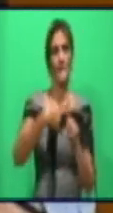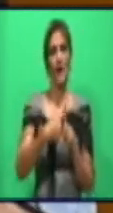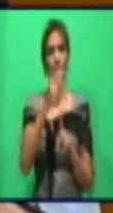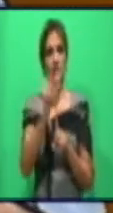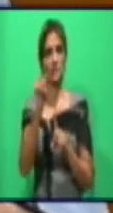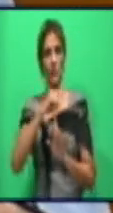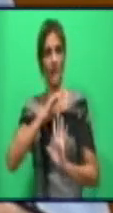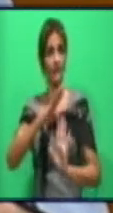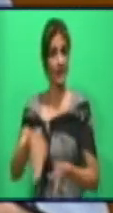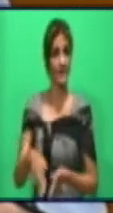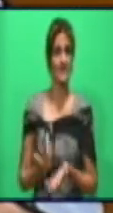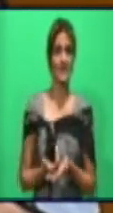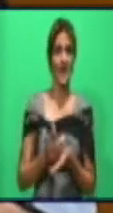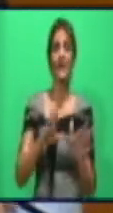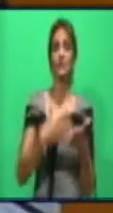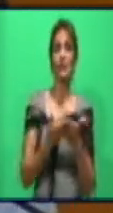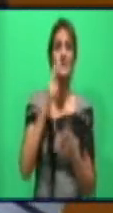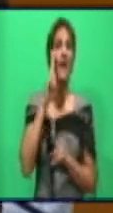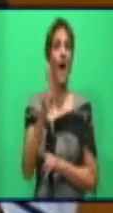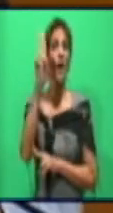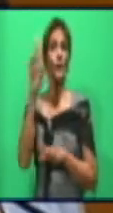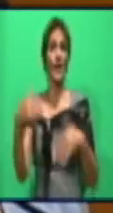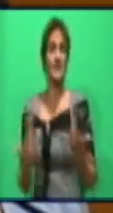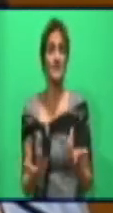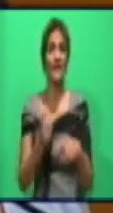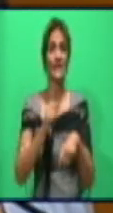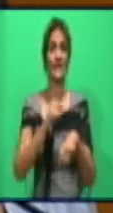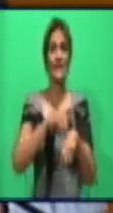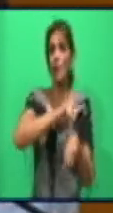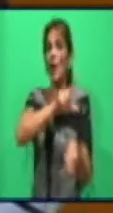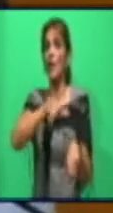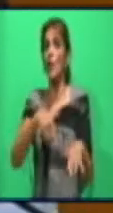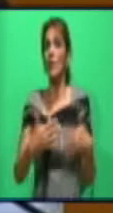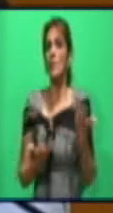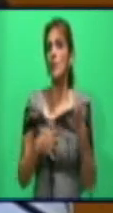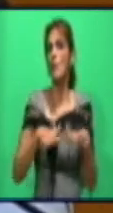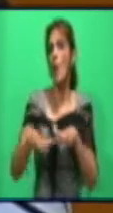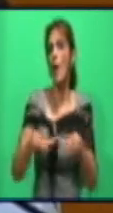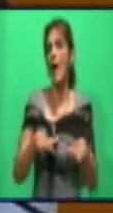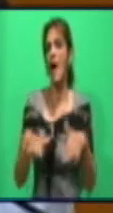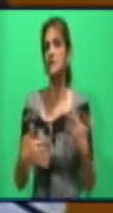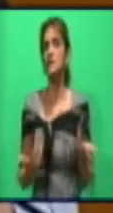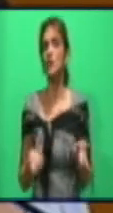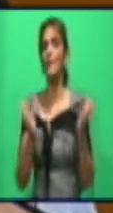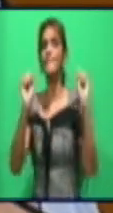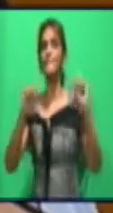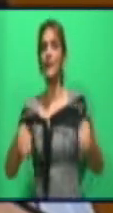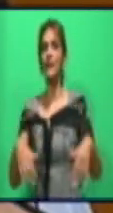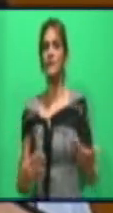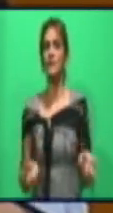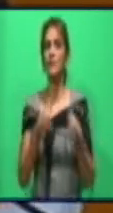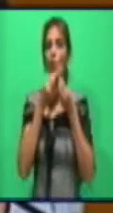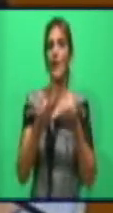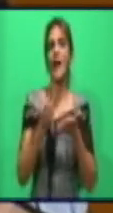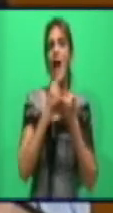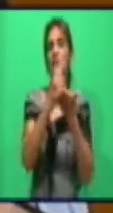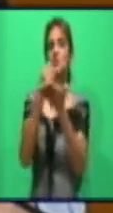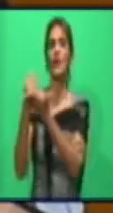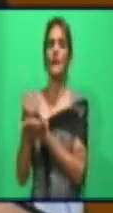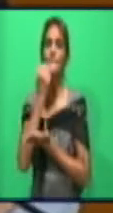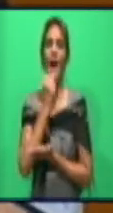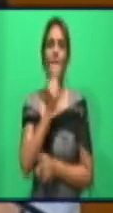emergencia con que tenemos que hacerlo y el tiempo que nos demoremos con las acciones va a permitir poder salvar más personas y poder